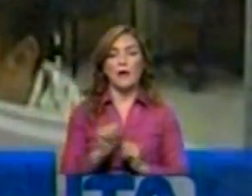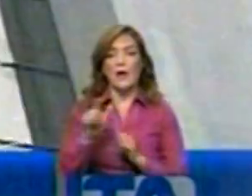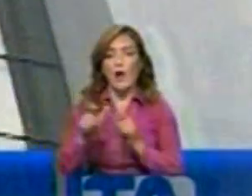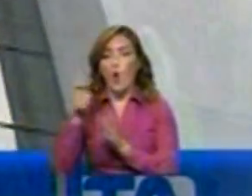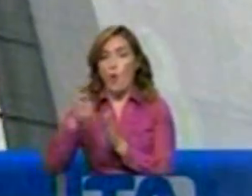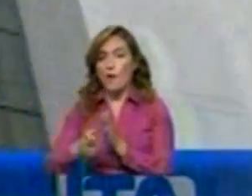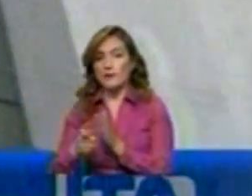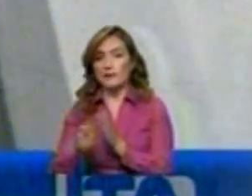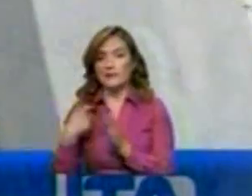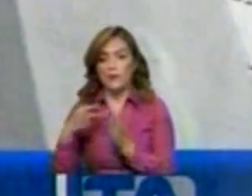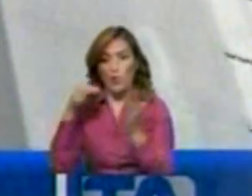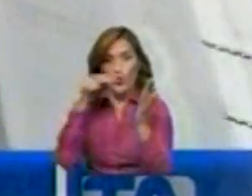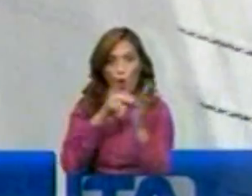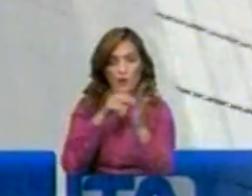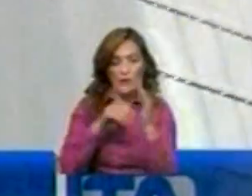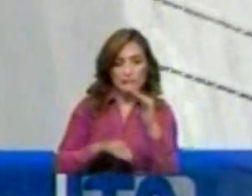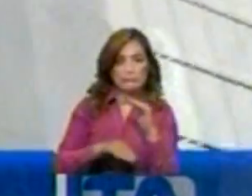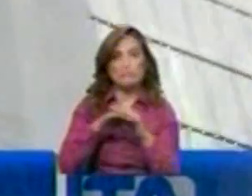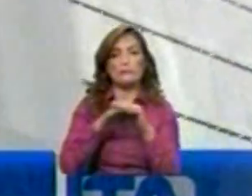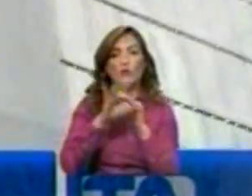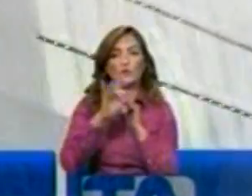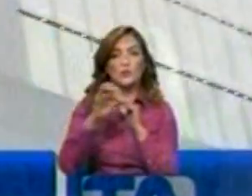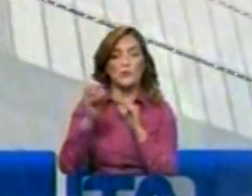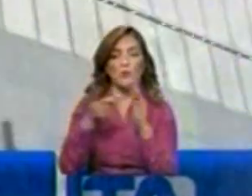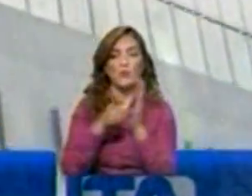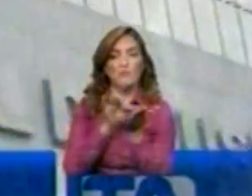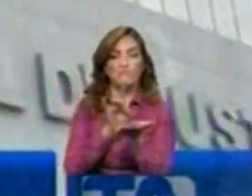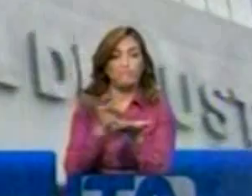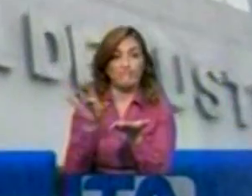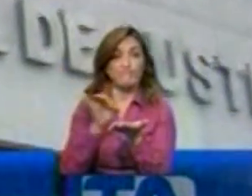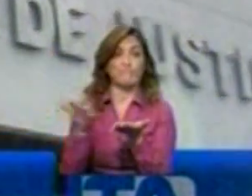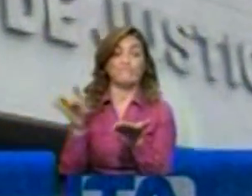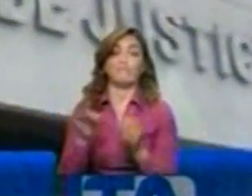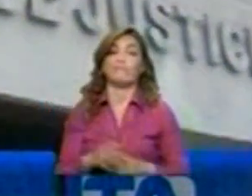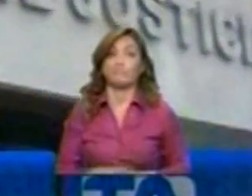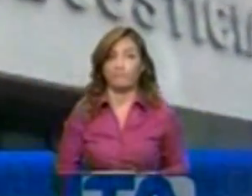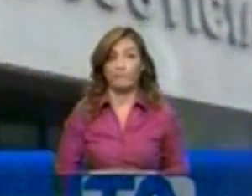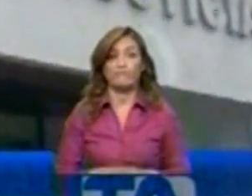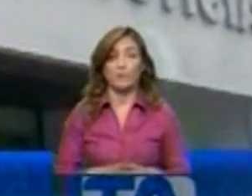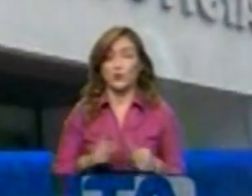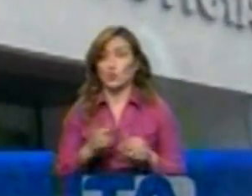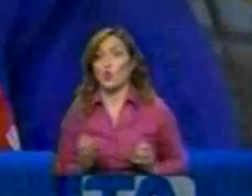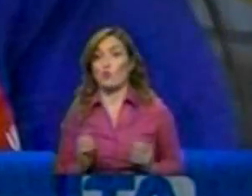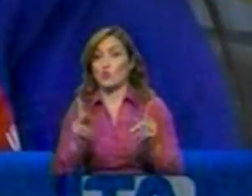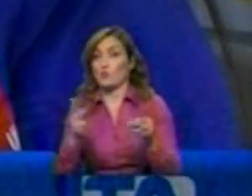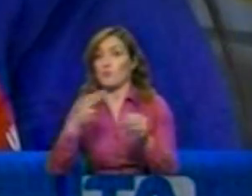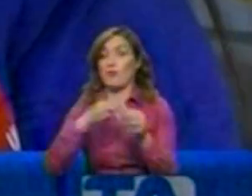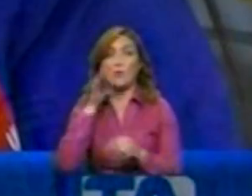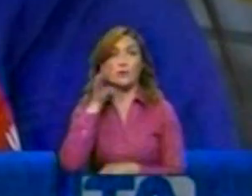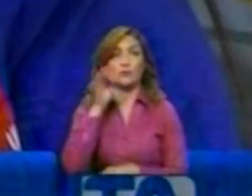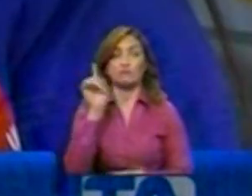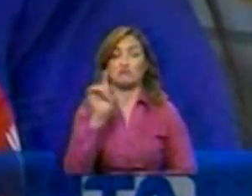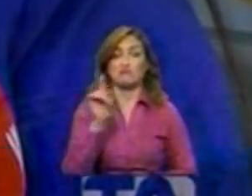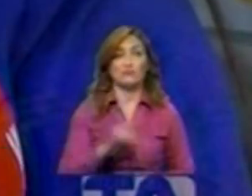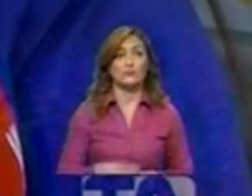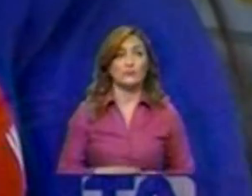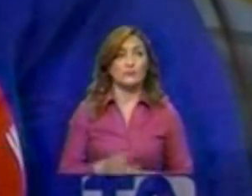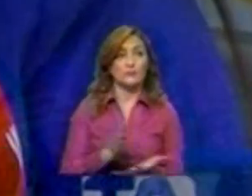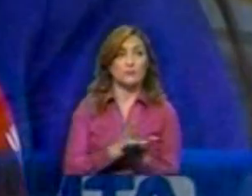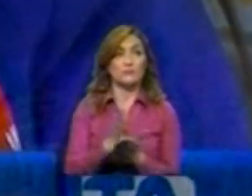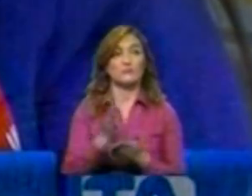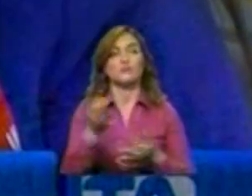puntaje mínimo de 80 puntos, los magistrados serán removidos de sus cargos sin una segunda oportunidad. La carrera